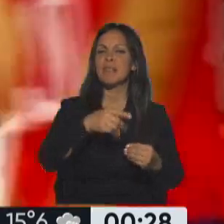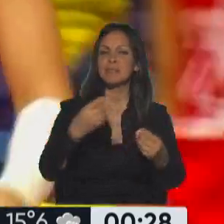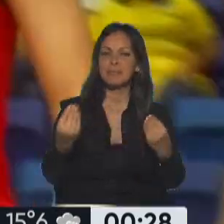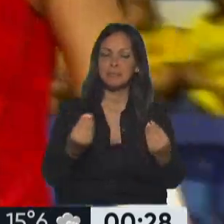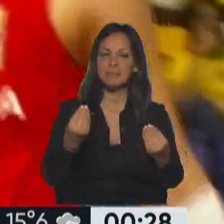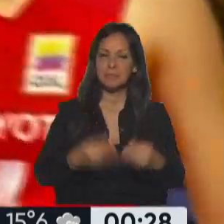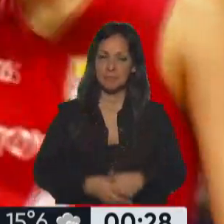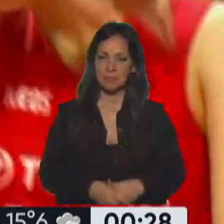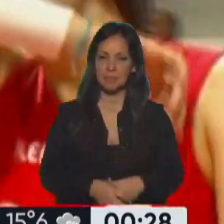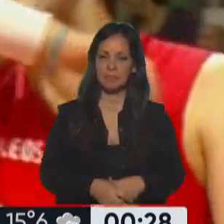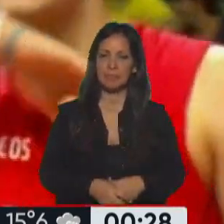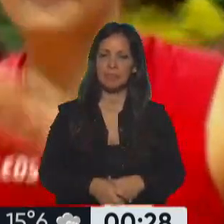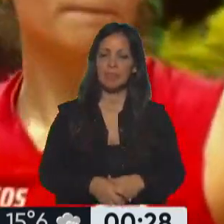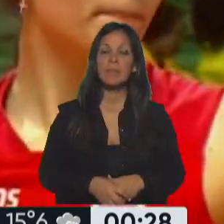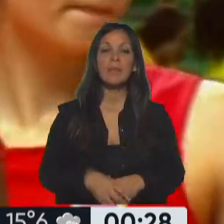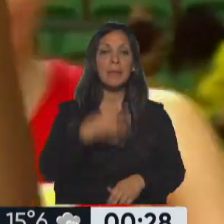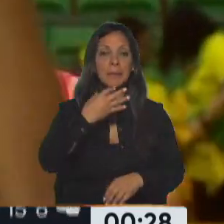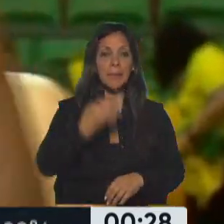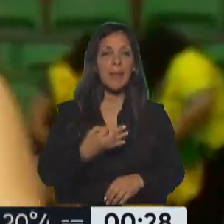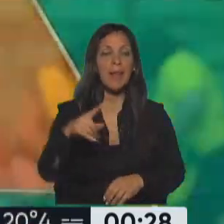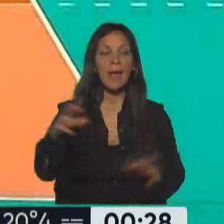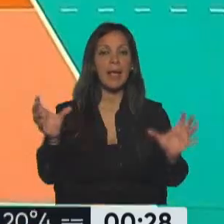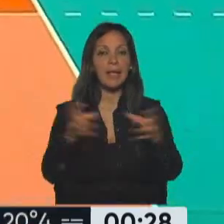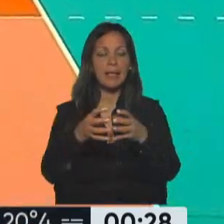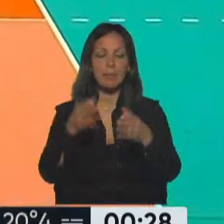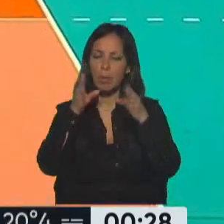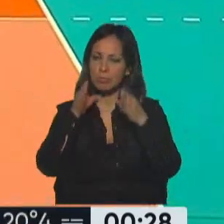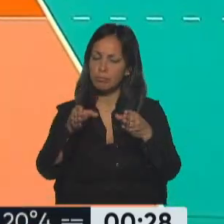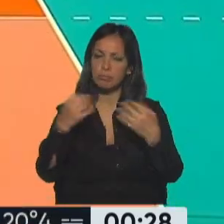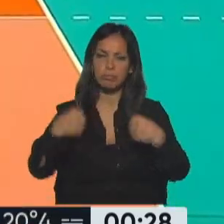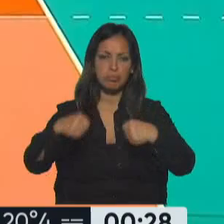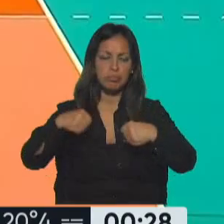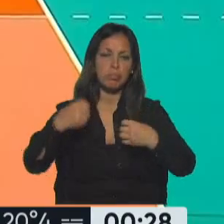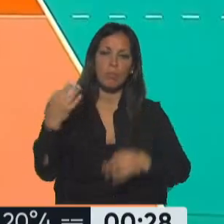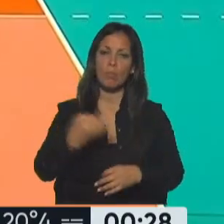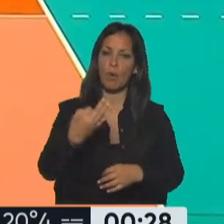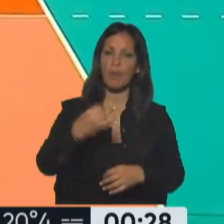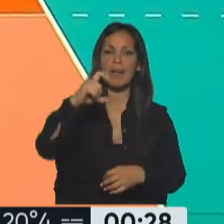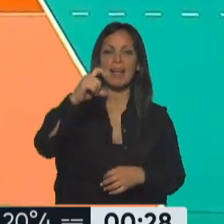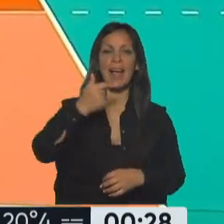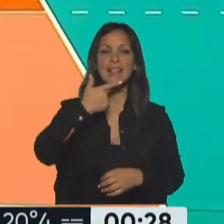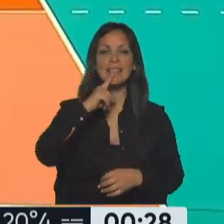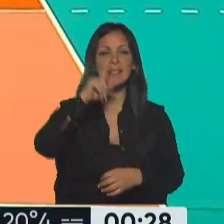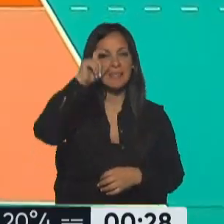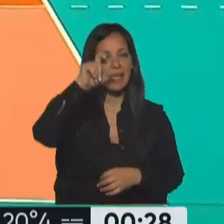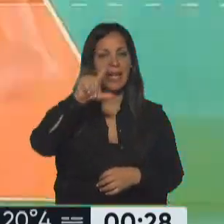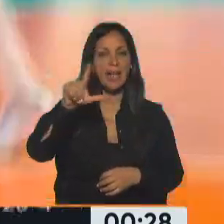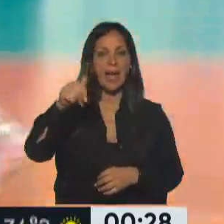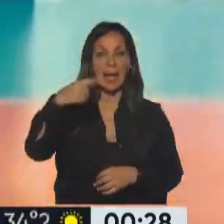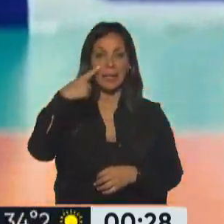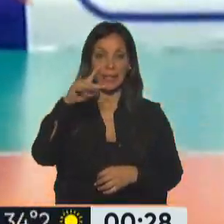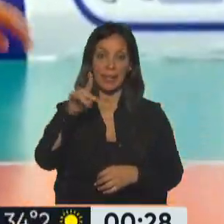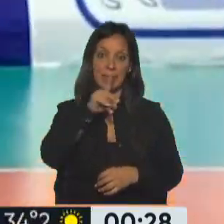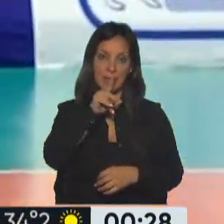que verdaderamente ha trabajado muy bien con Castellani como técnico, que se preparó para este certamen, que se cerrará